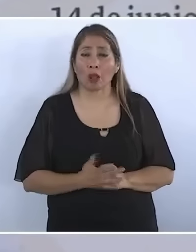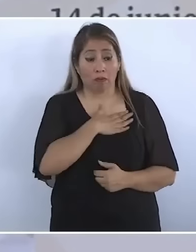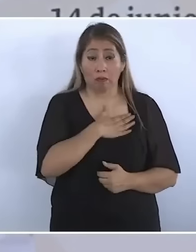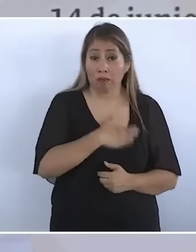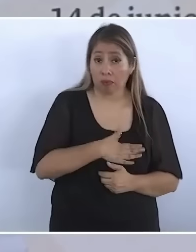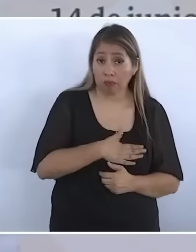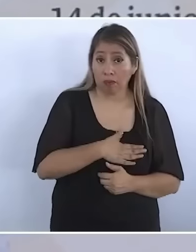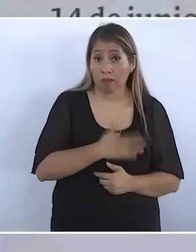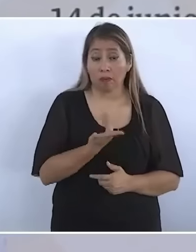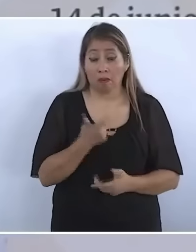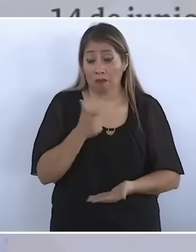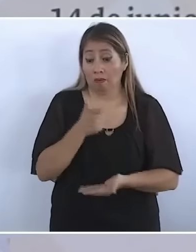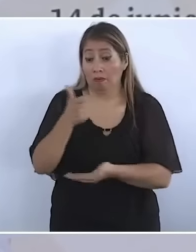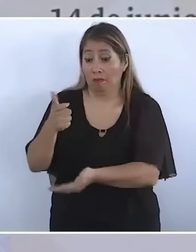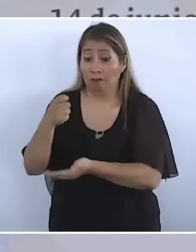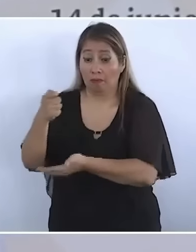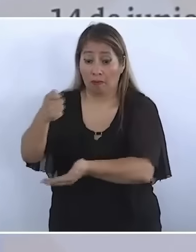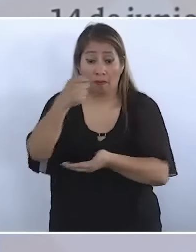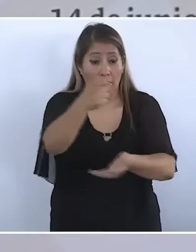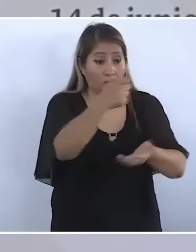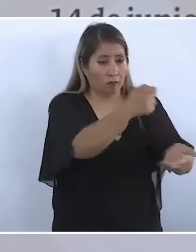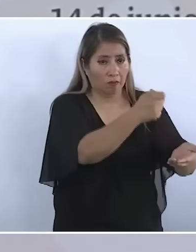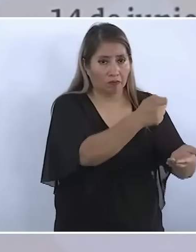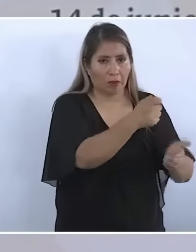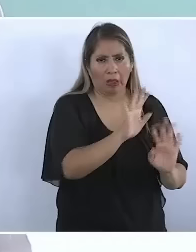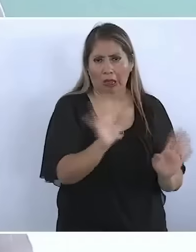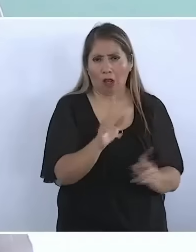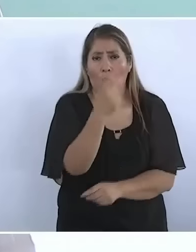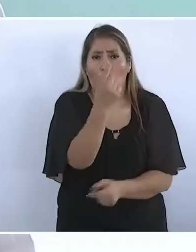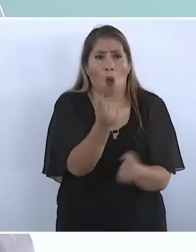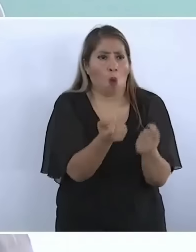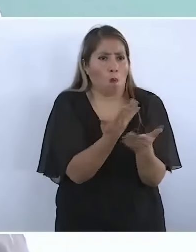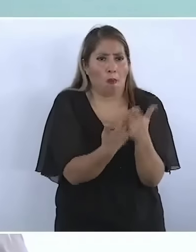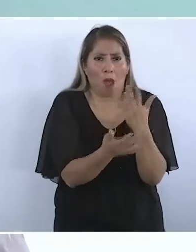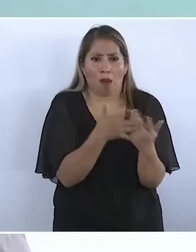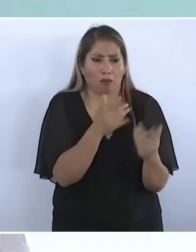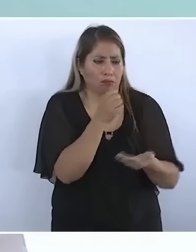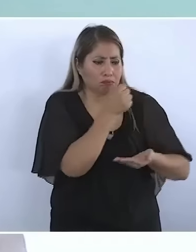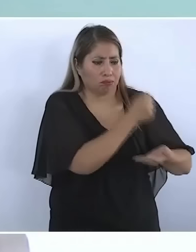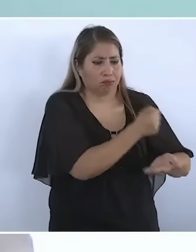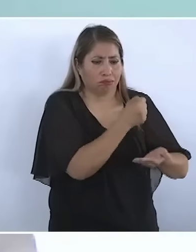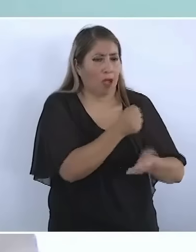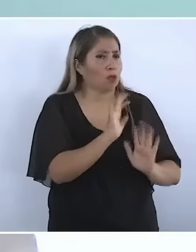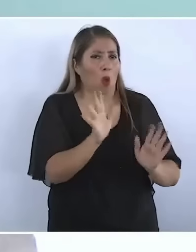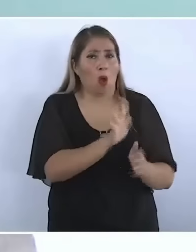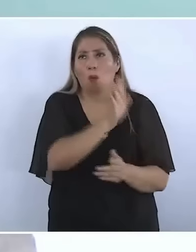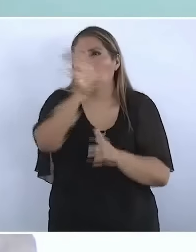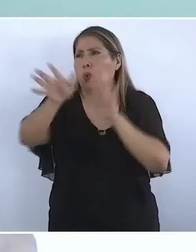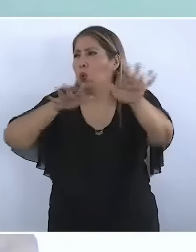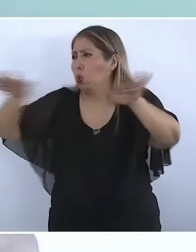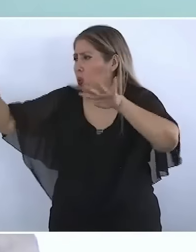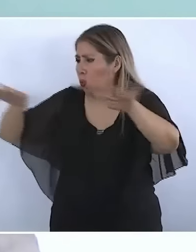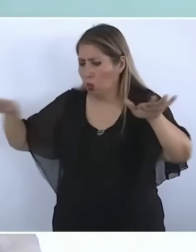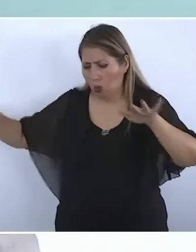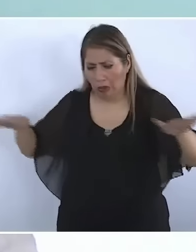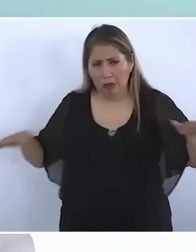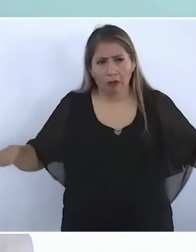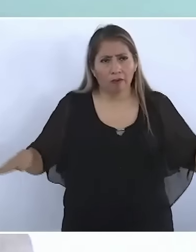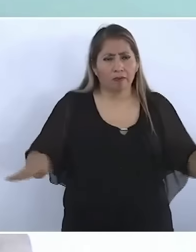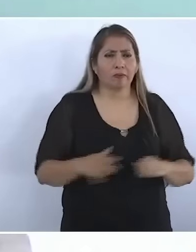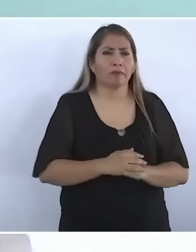justicia el presupuesto, que no se quede en unas cuantas manos, que le llegue a todos. En